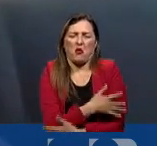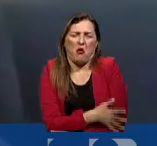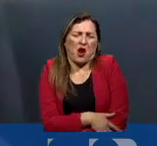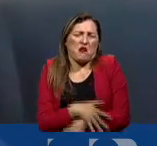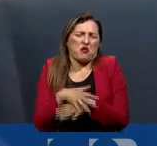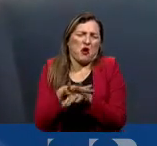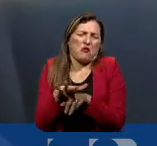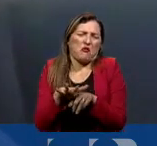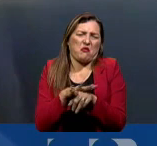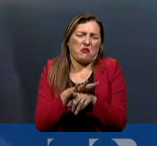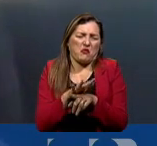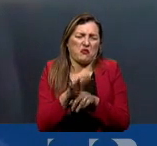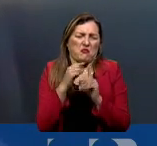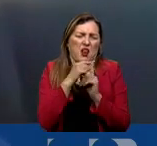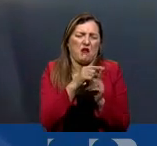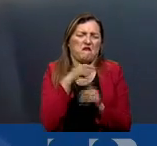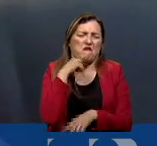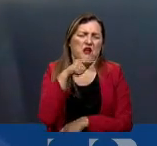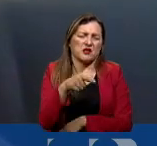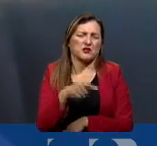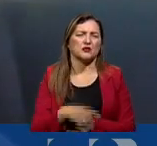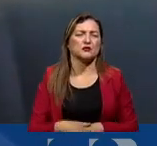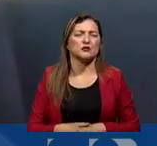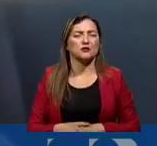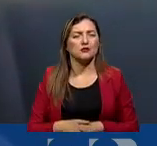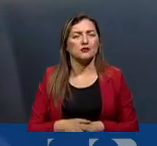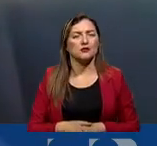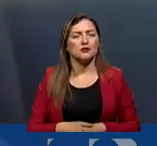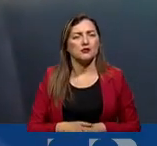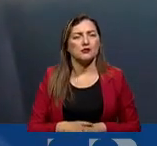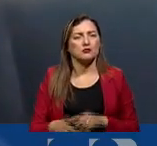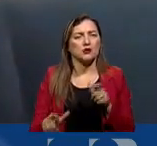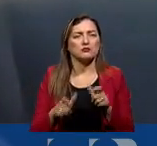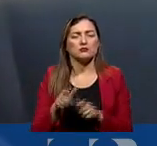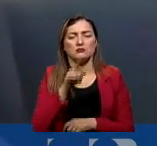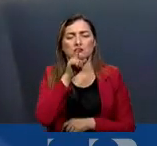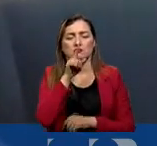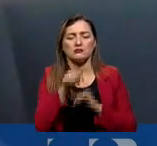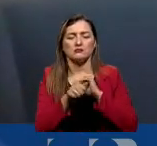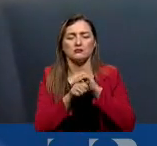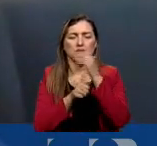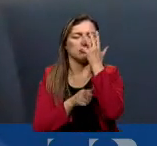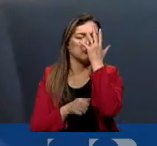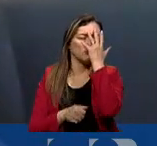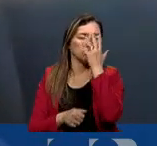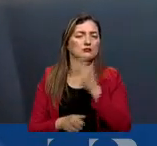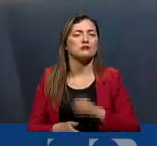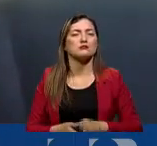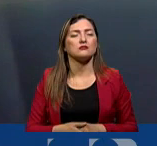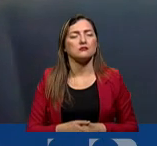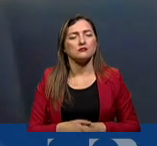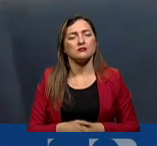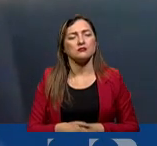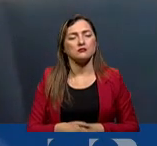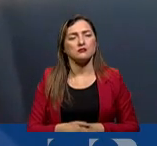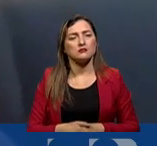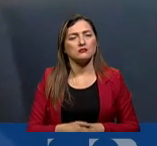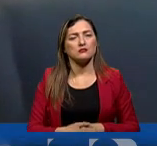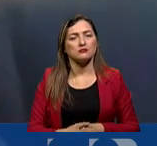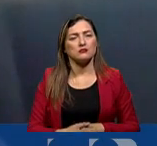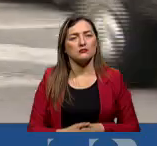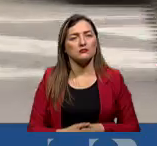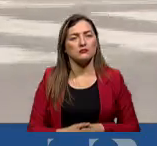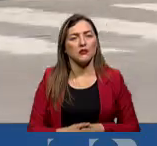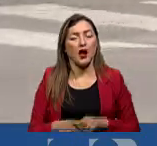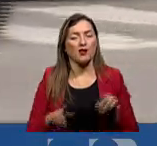les iban diciendo cosas feas y bueno obviamente están los clientes que no lo hablan porque les da un poco de vergüenza pero estoy segura que muchos